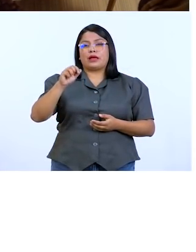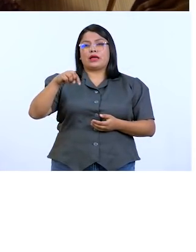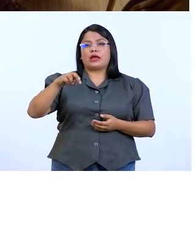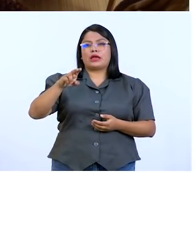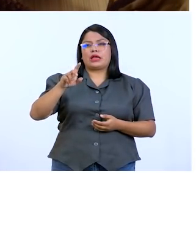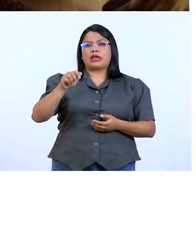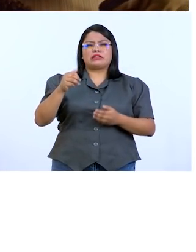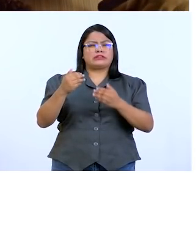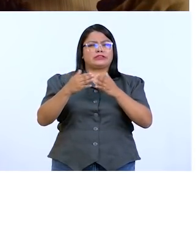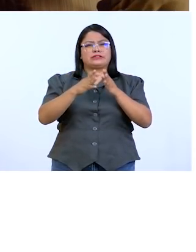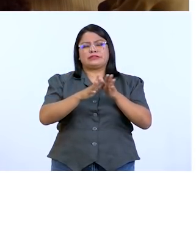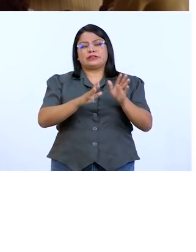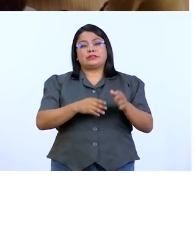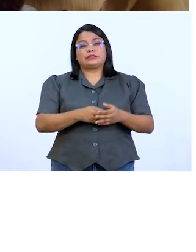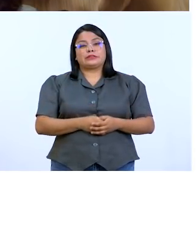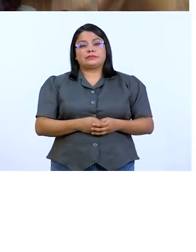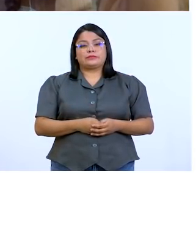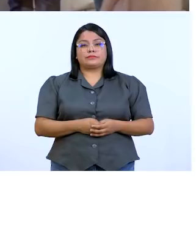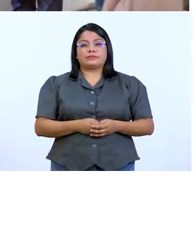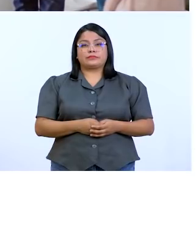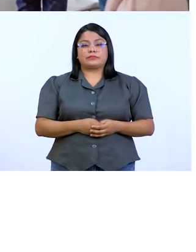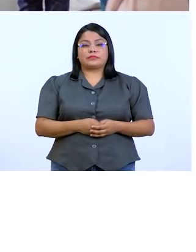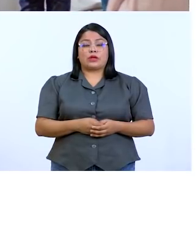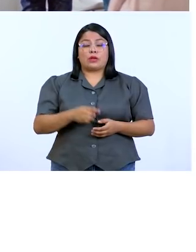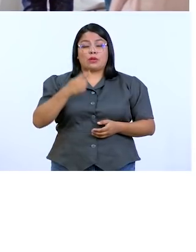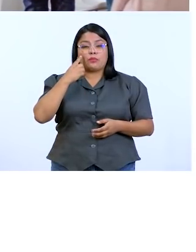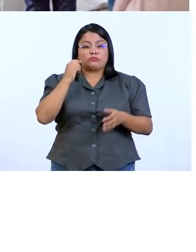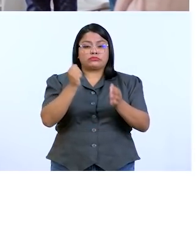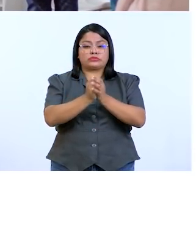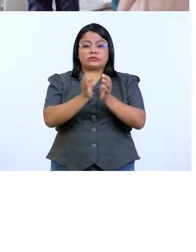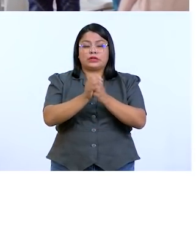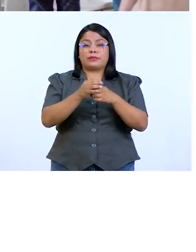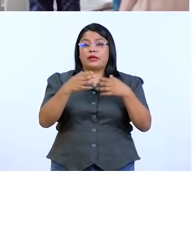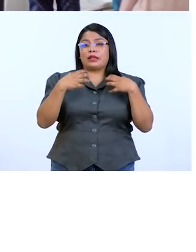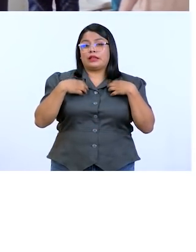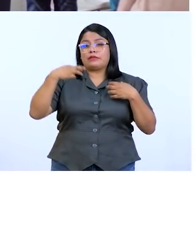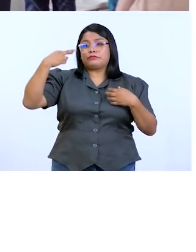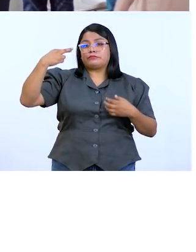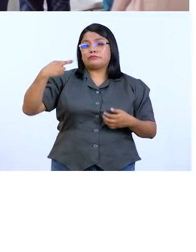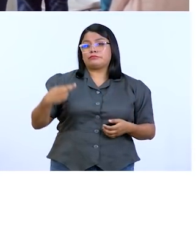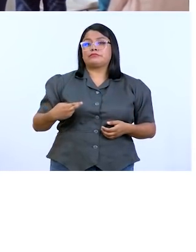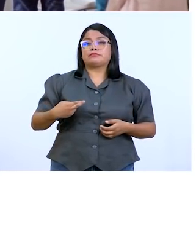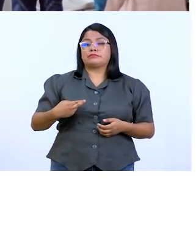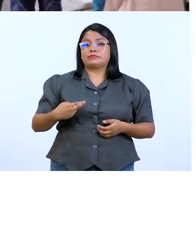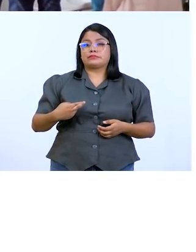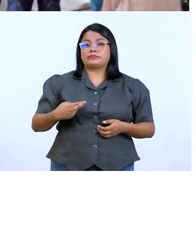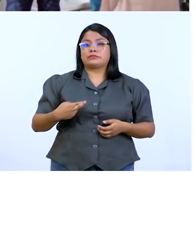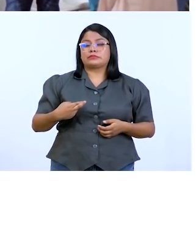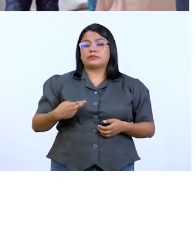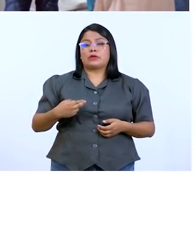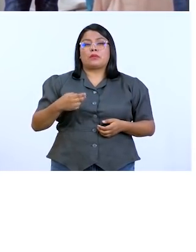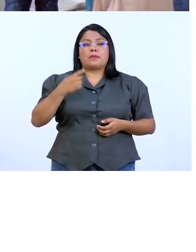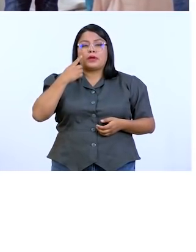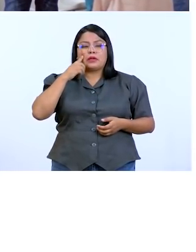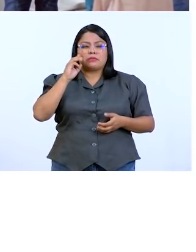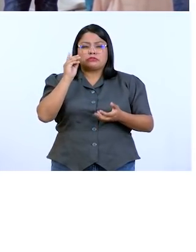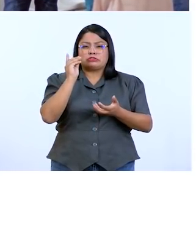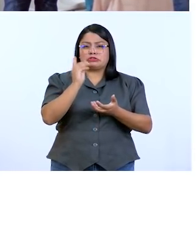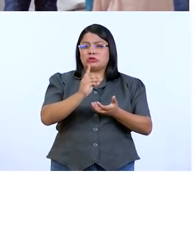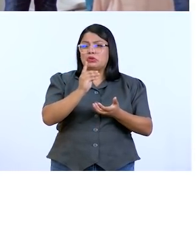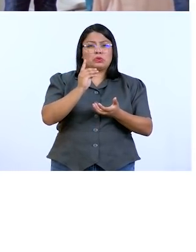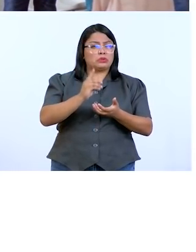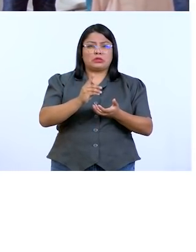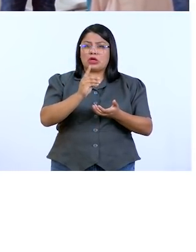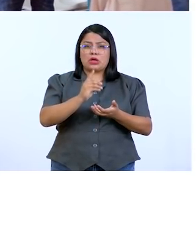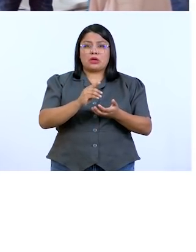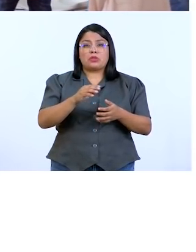circuito eléctrico, entre otros. La cercanía a un problema de la vida real, que le asigna un valor no didáctico,